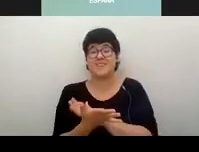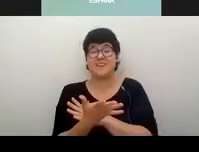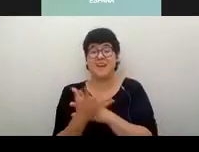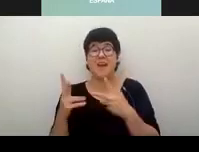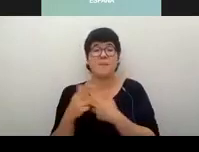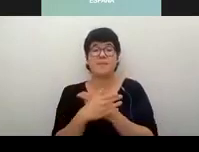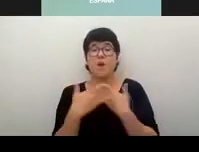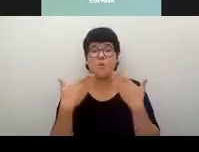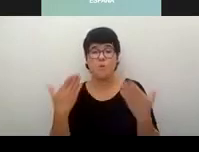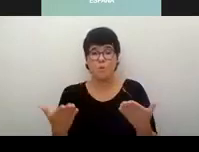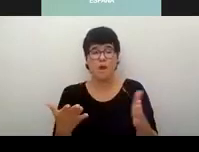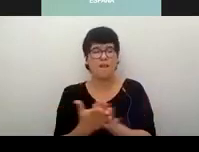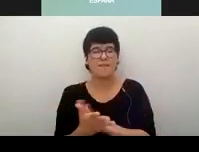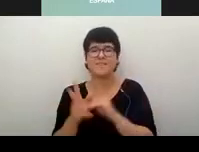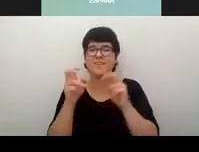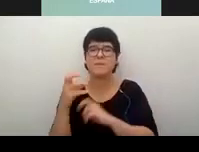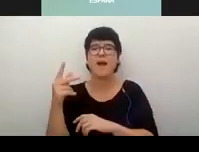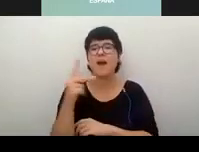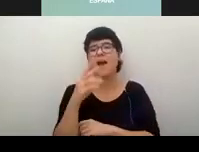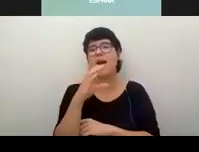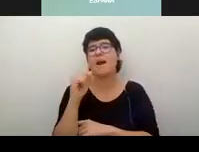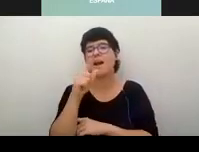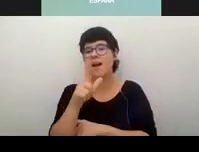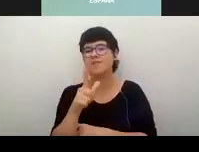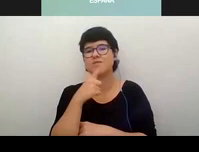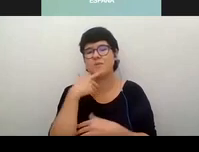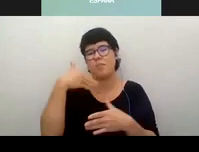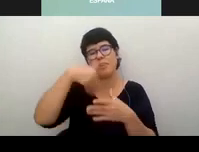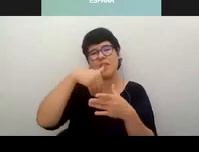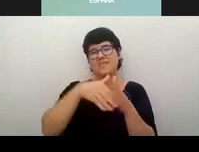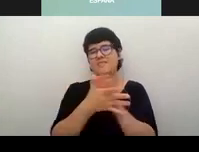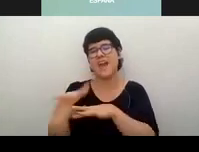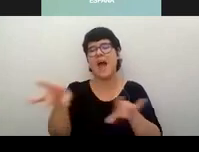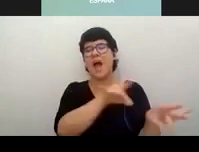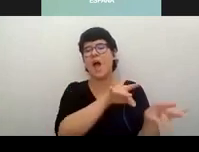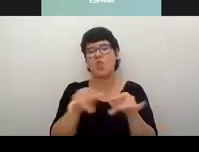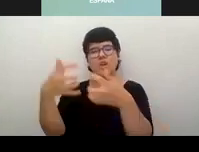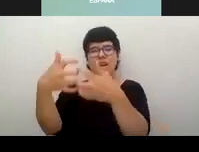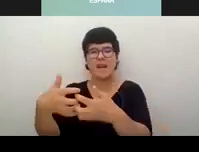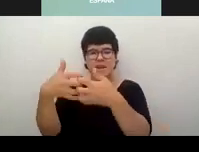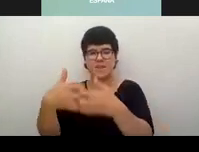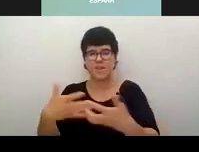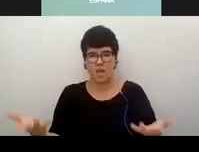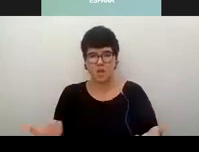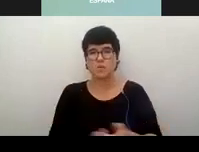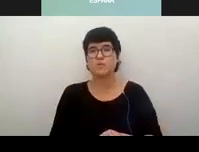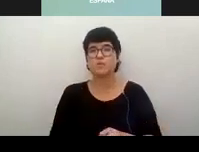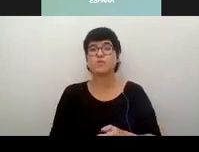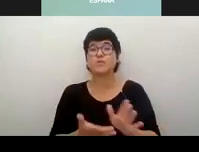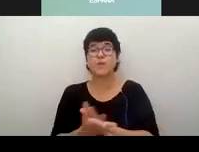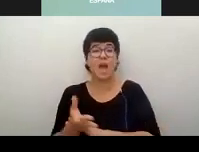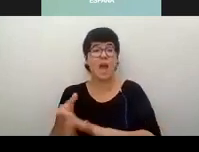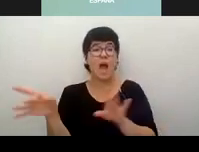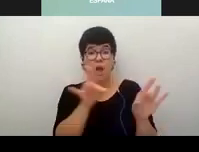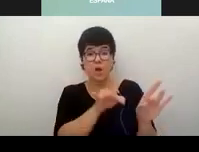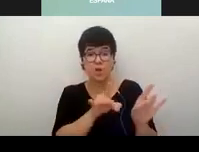esta idea, el de calorías vacías, es decir, hidratos, azúcar refinado. Entra el azúcar, son calorías, como bien